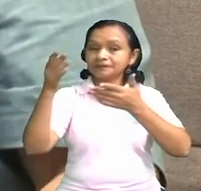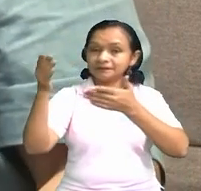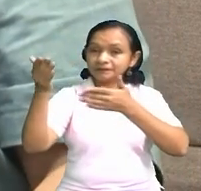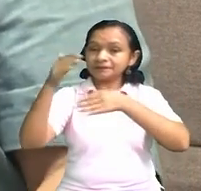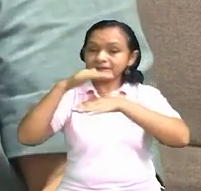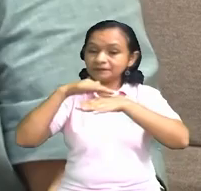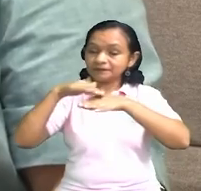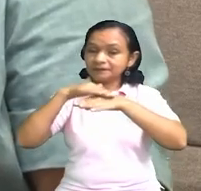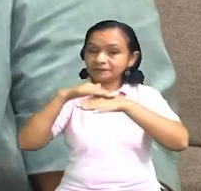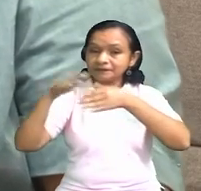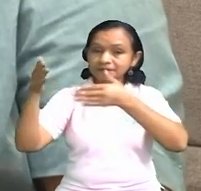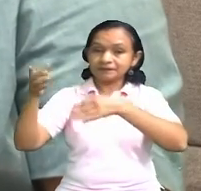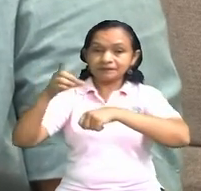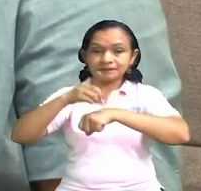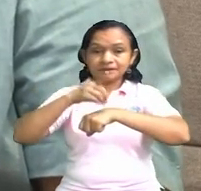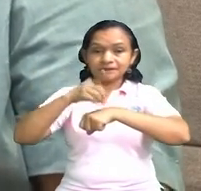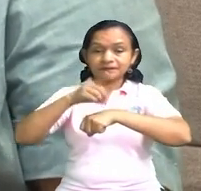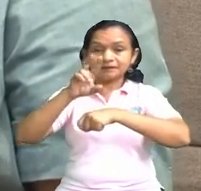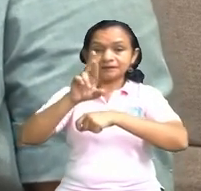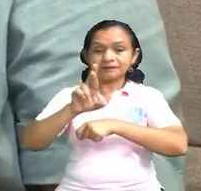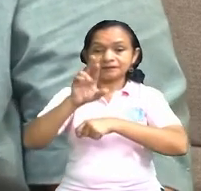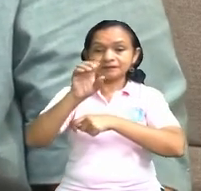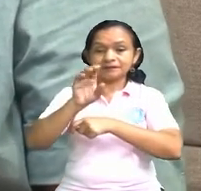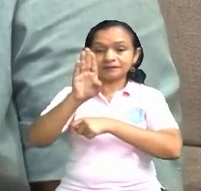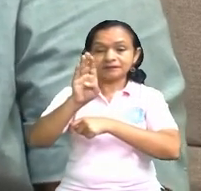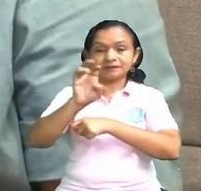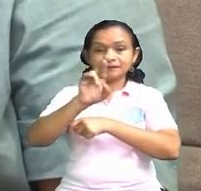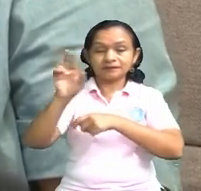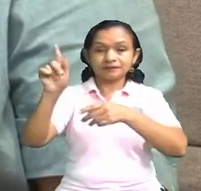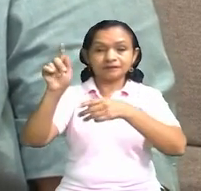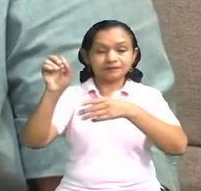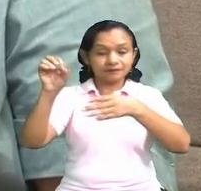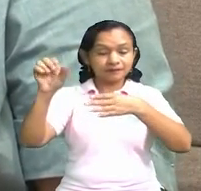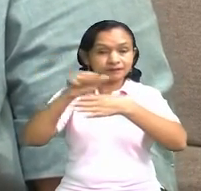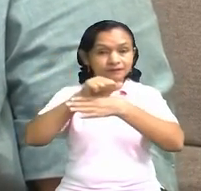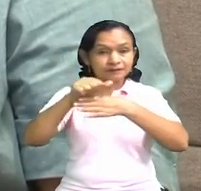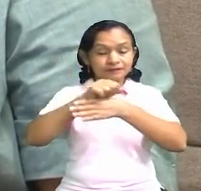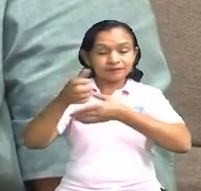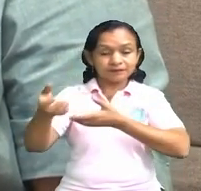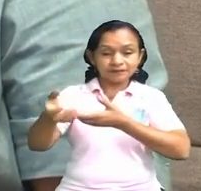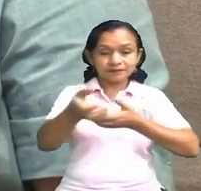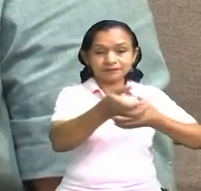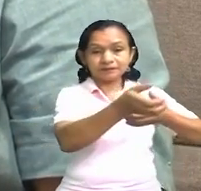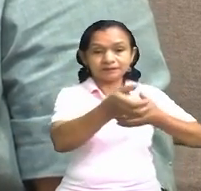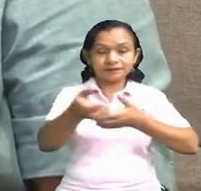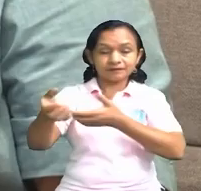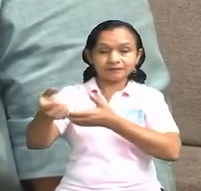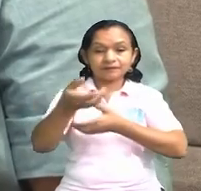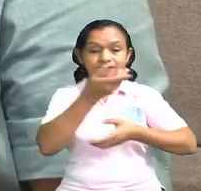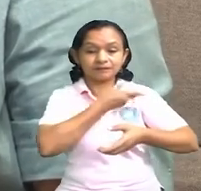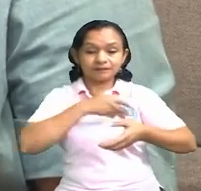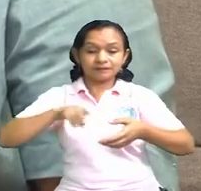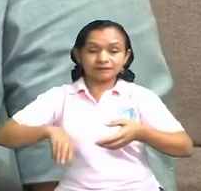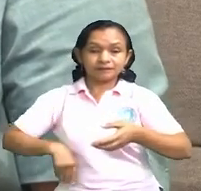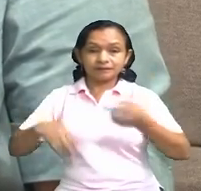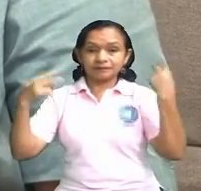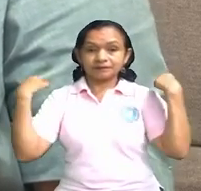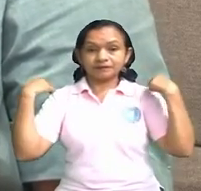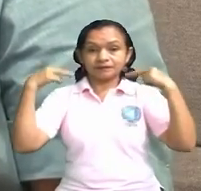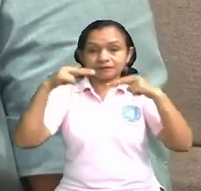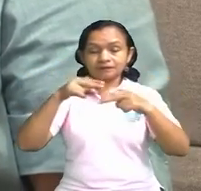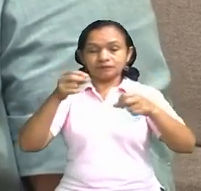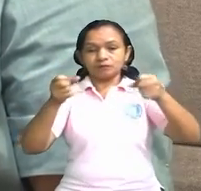gentileza, el doctor Roberto López, de facilitar para ese ejercicio que van a hacer nuestros bomberos con los instructores españoles, con un